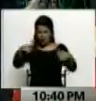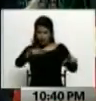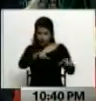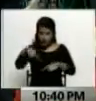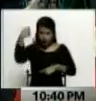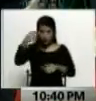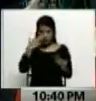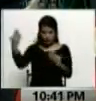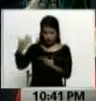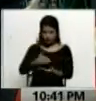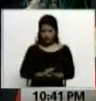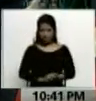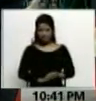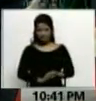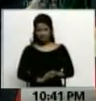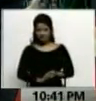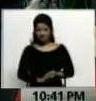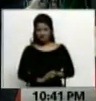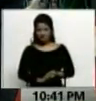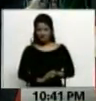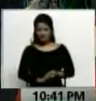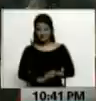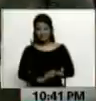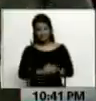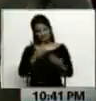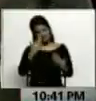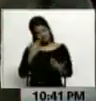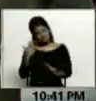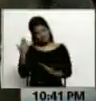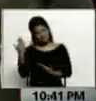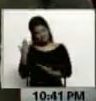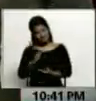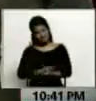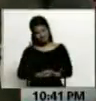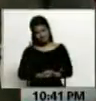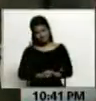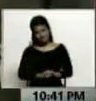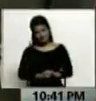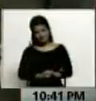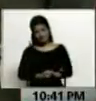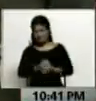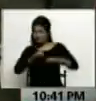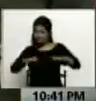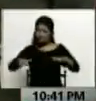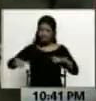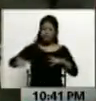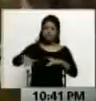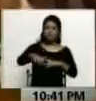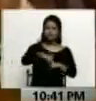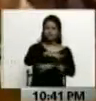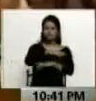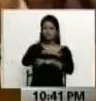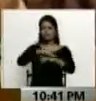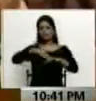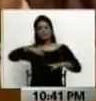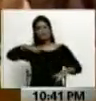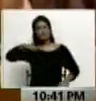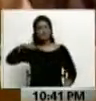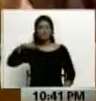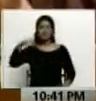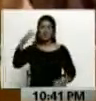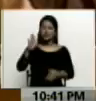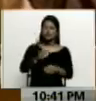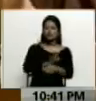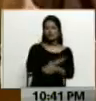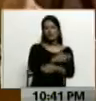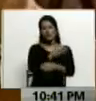ti lo tenemos ahí Mándalo pues la llanura me mandó que le cantara Caracas algo que